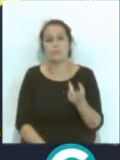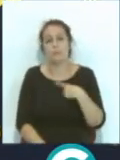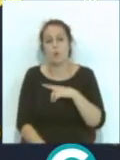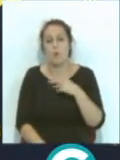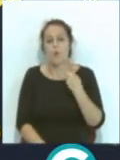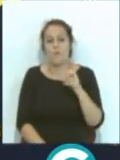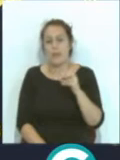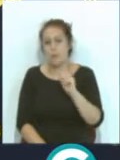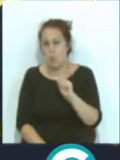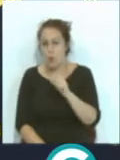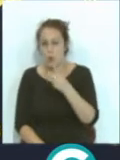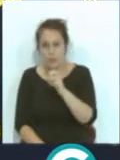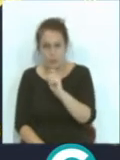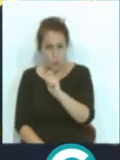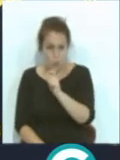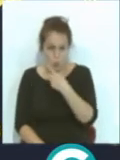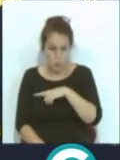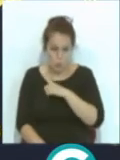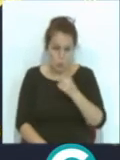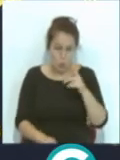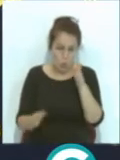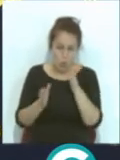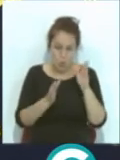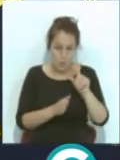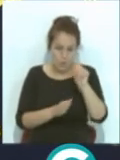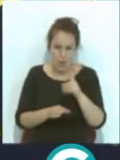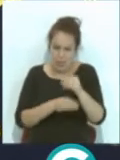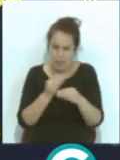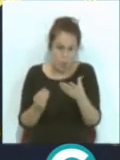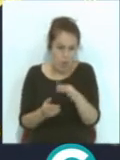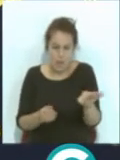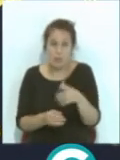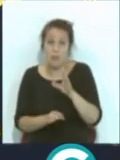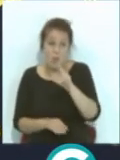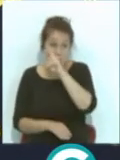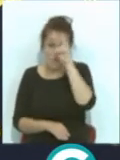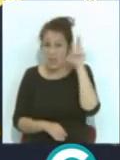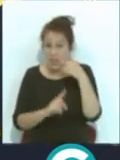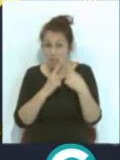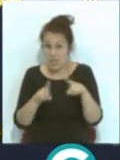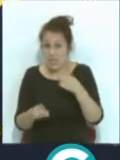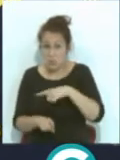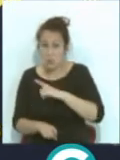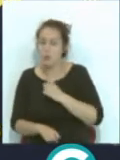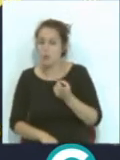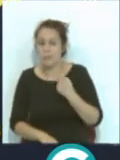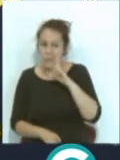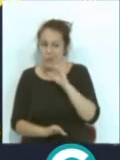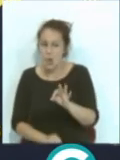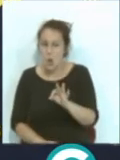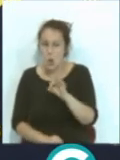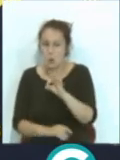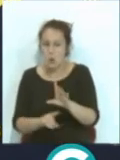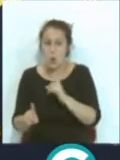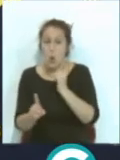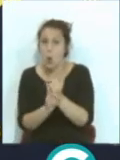20 minutos, media hora espectaculares en la primera parte, pero ni es el Madrid de aquella época, ni nosotros somos tampoco somos tan peligrosos a la contra como